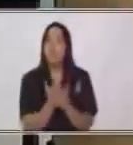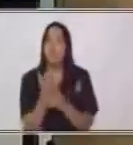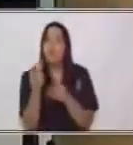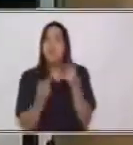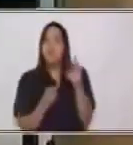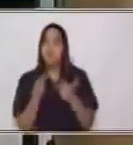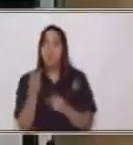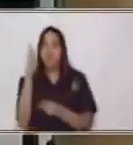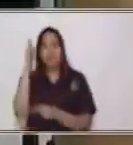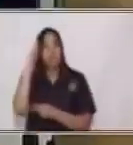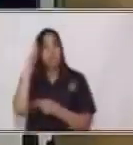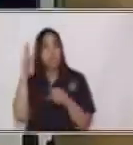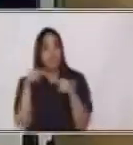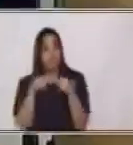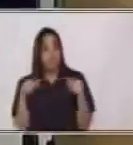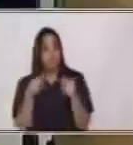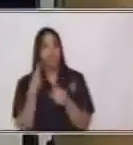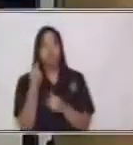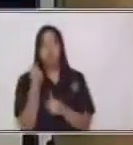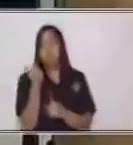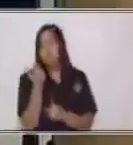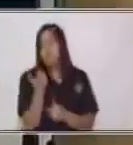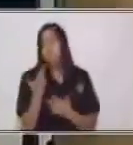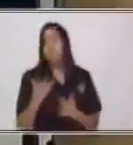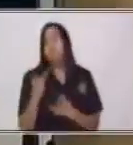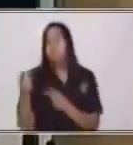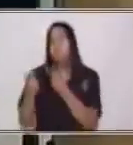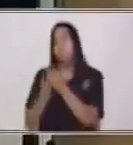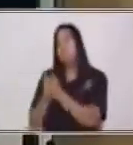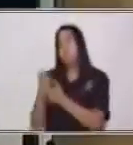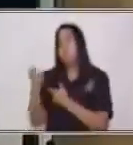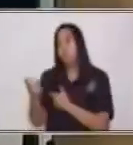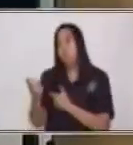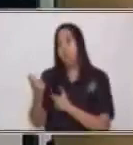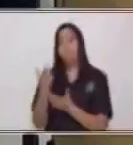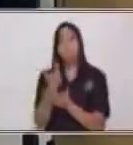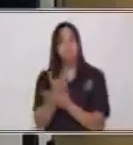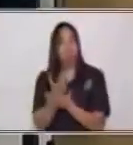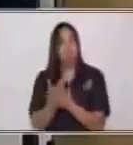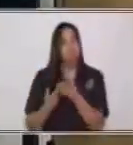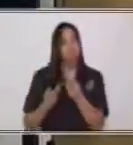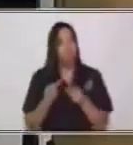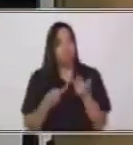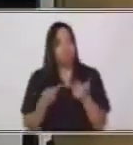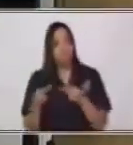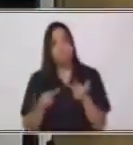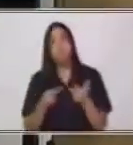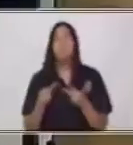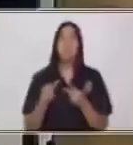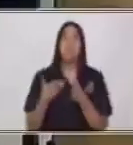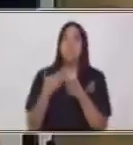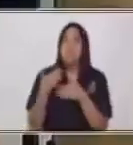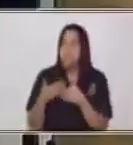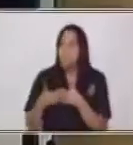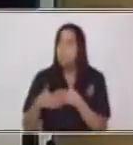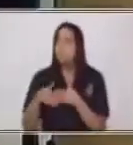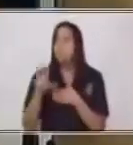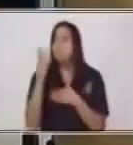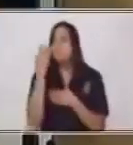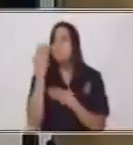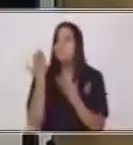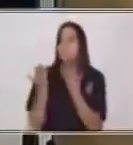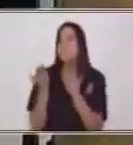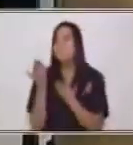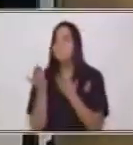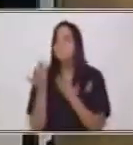el dinero para eso nos sirve, para comprar y vender. Entonces hemos hecho algunas aproximaciones, algunos cálculos de